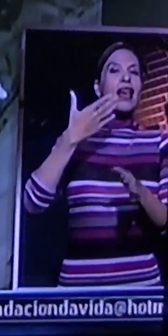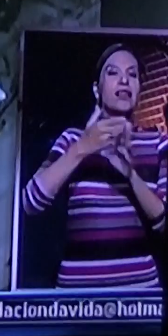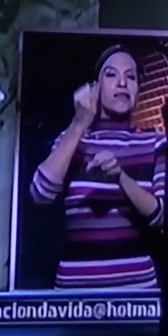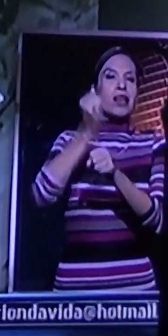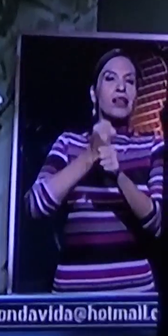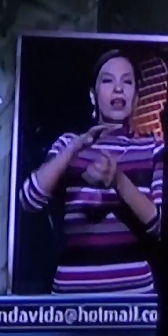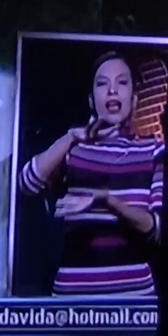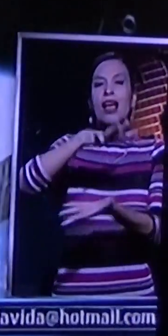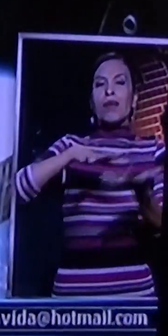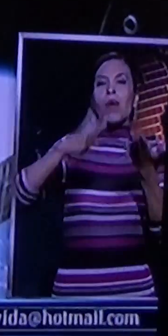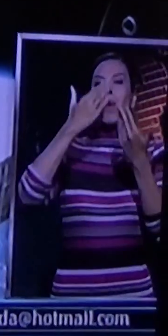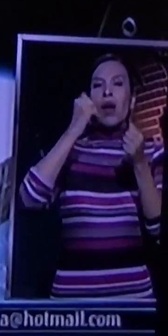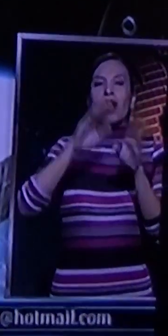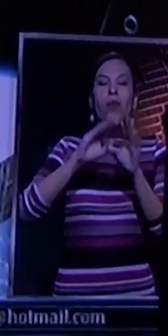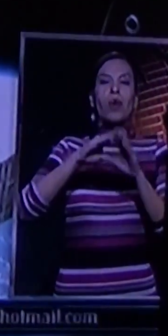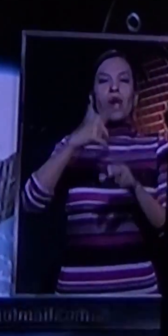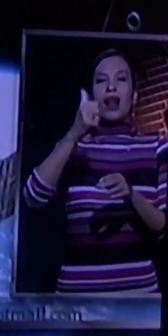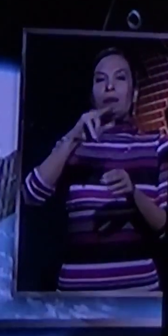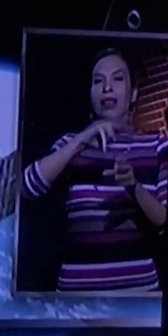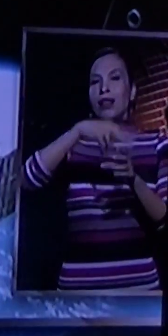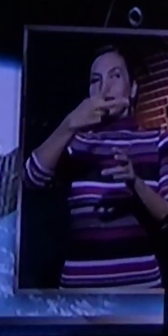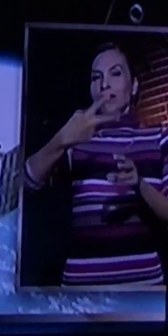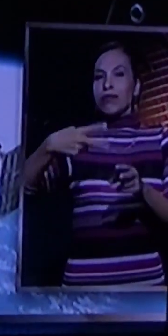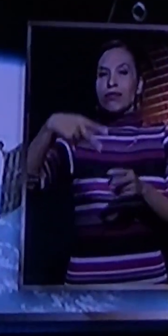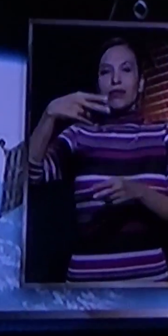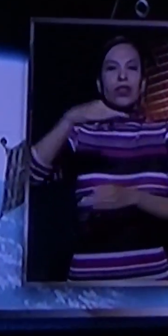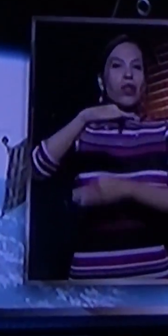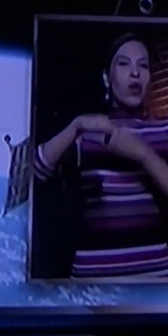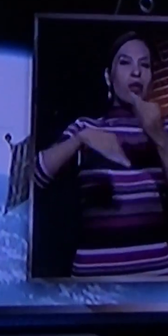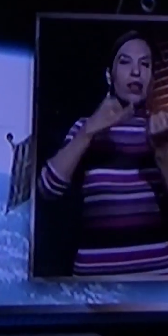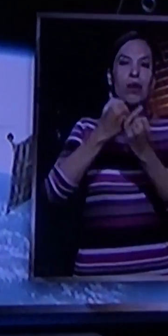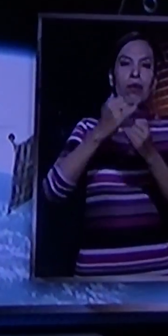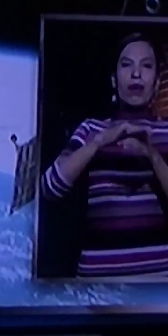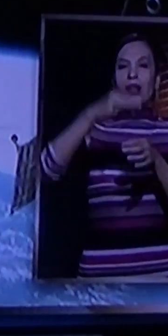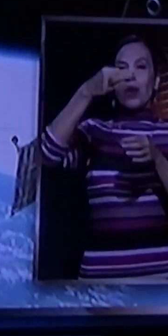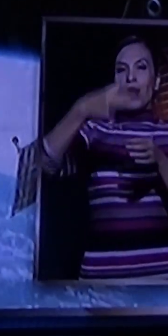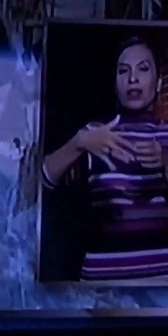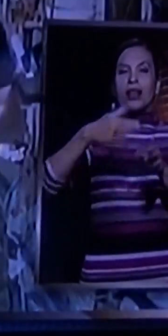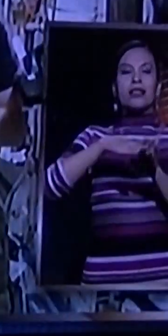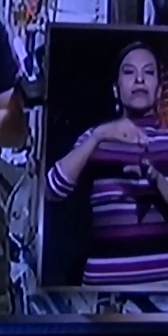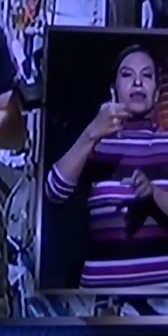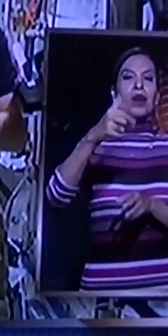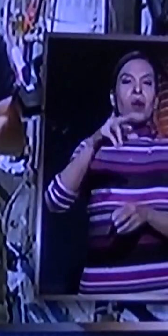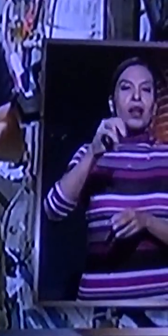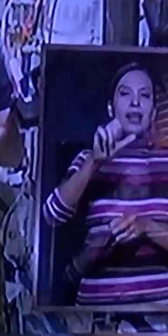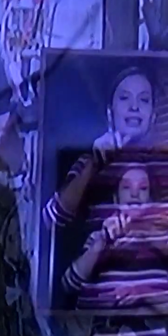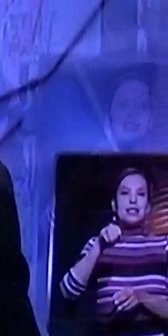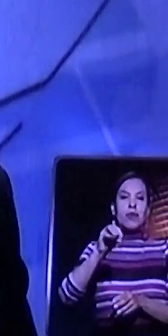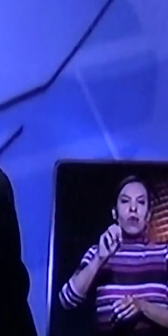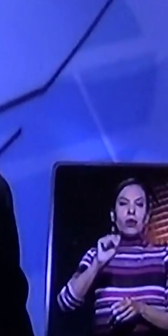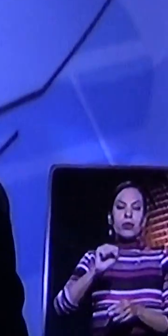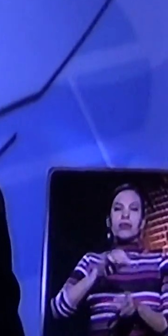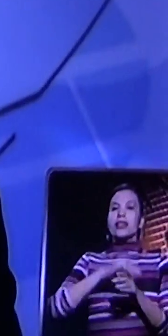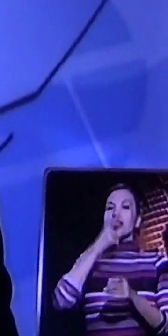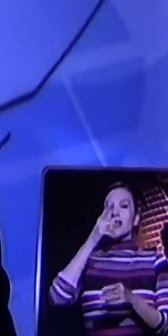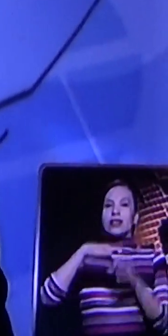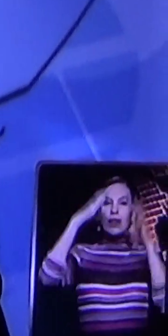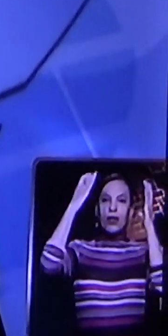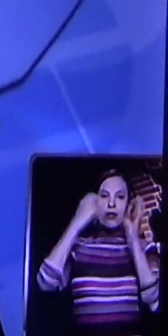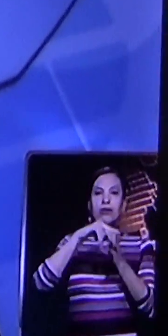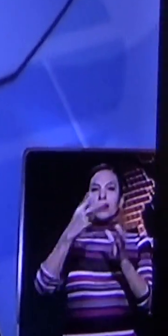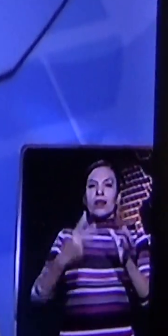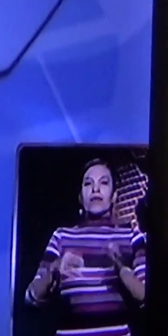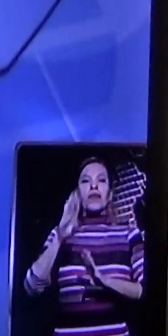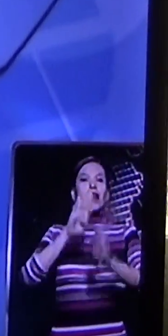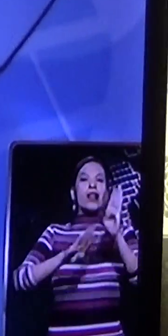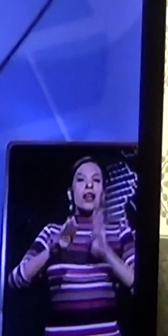en un ambiente sin gravedad, en donde todo flota, incluidas gotas con microorganismos. Según la astronauta y bióloga